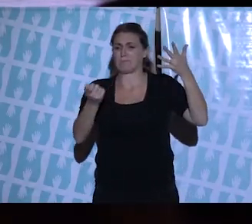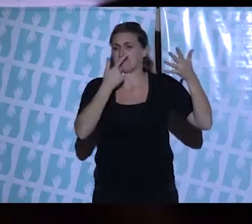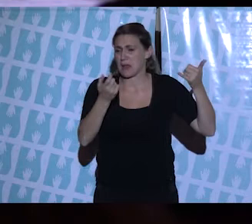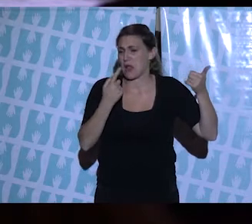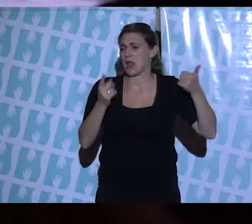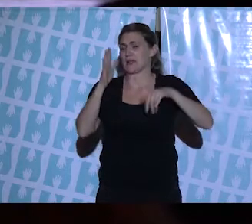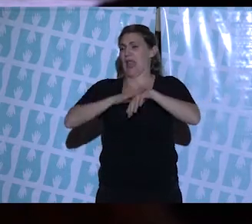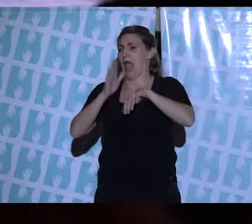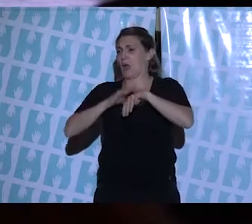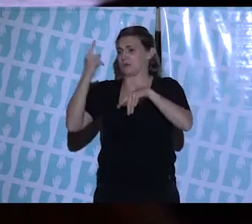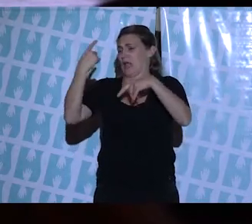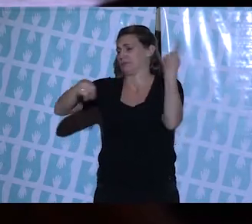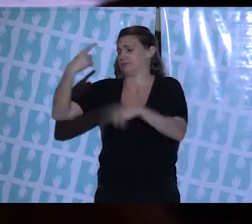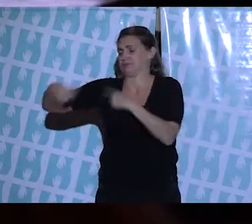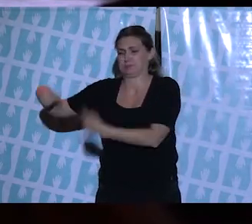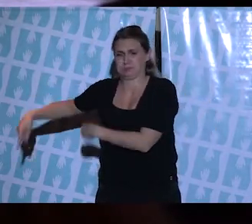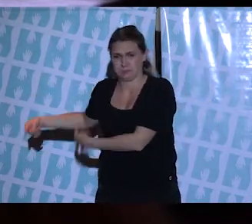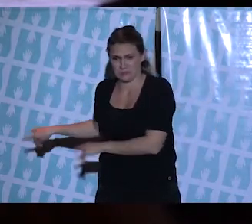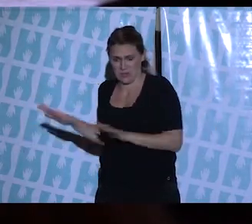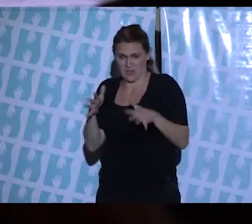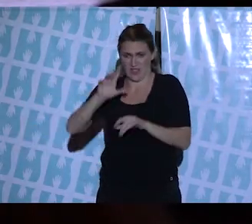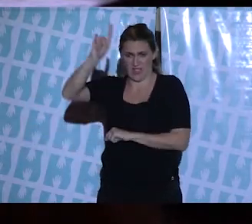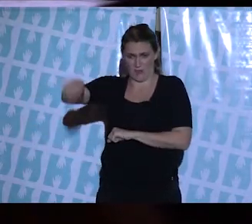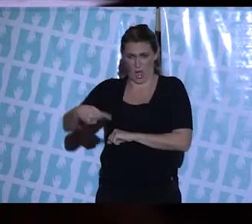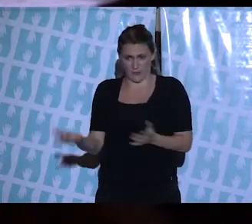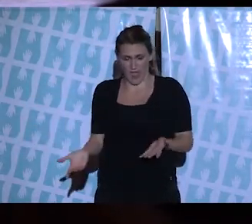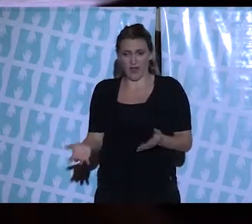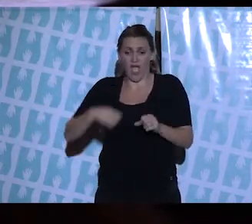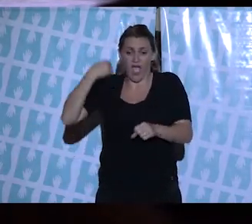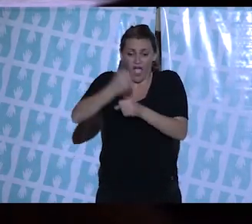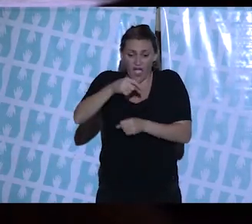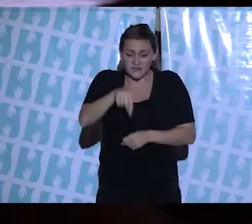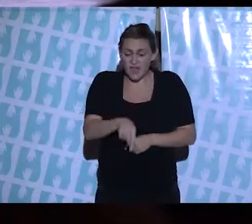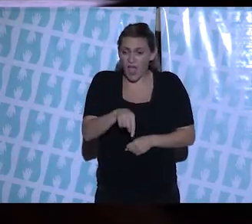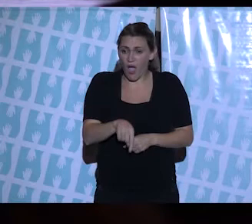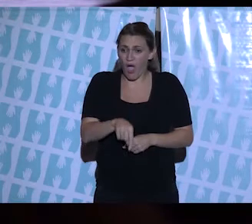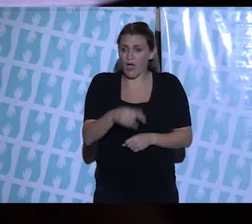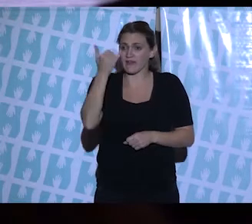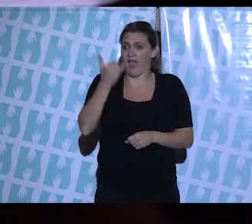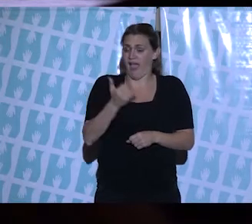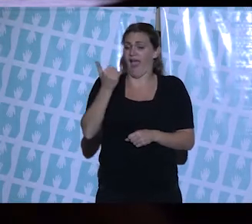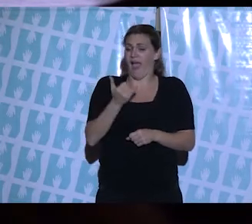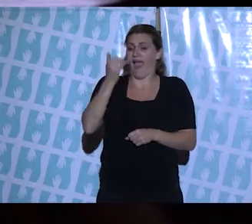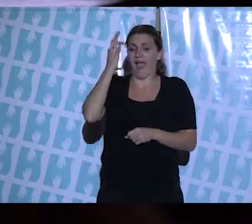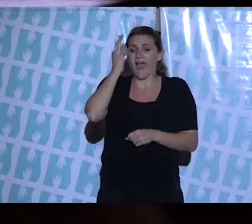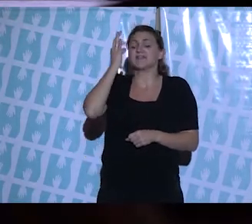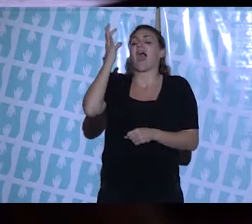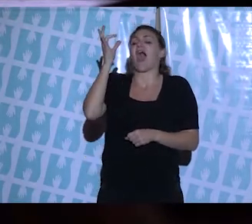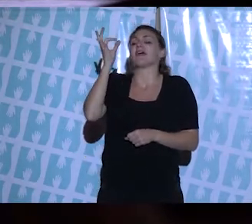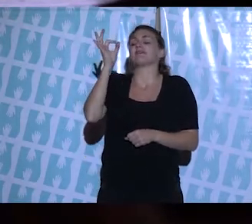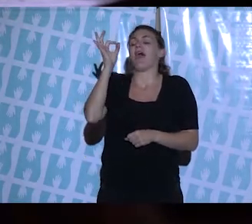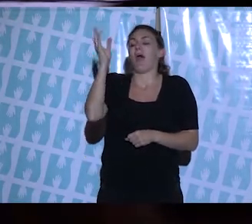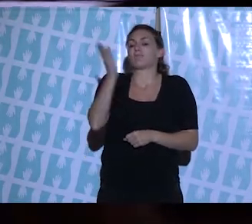farmacológico, infinidad de causas. Sin embargo, todavía el día de hoy vemos casi un 30% de pacientes que